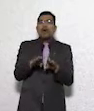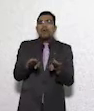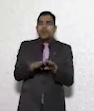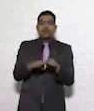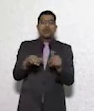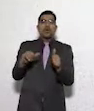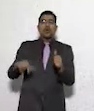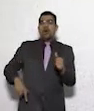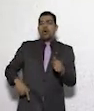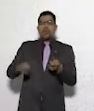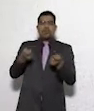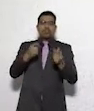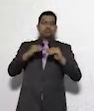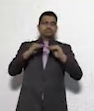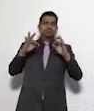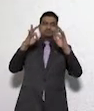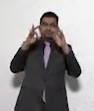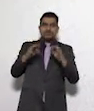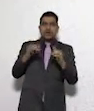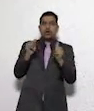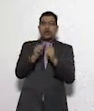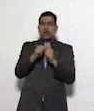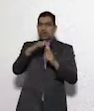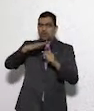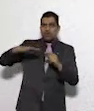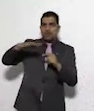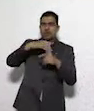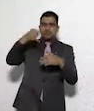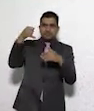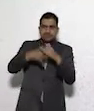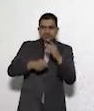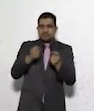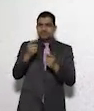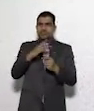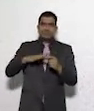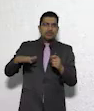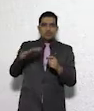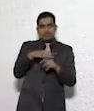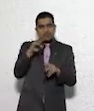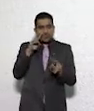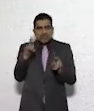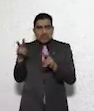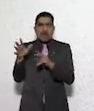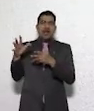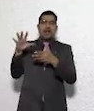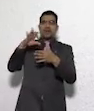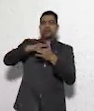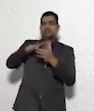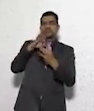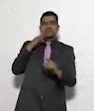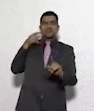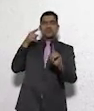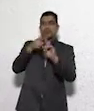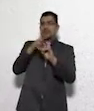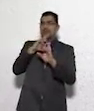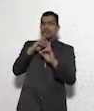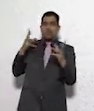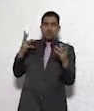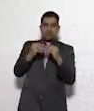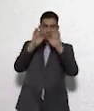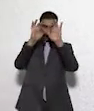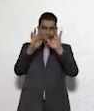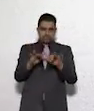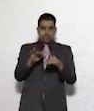Estado democrático en el contexto de una profunda crisis de inseguridad. El resultado fue un documento